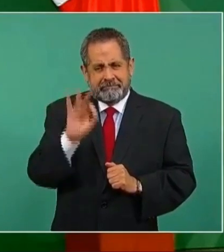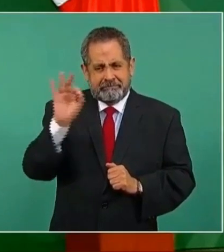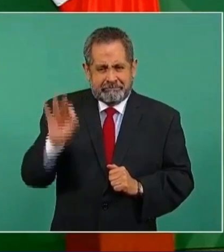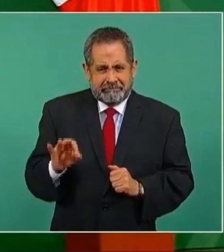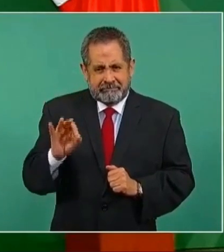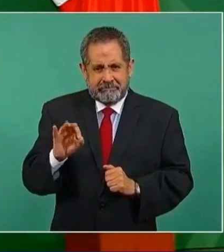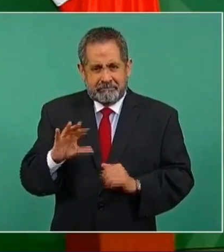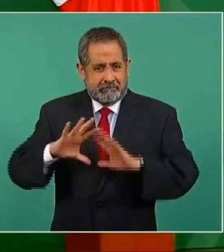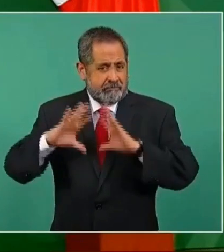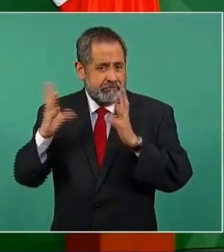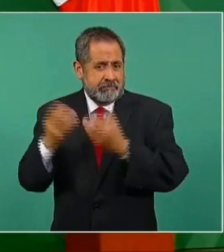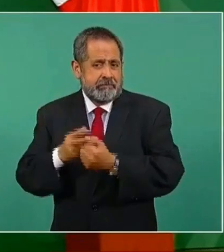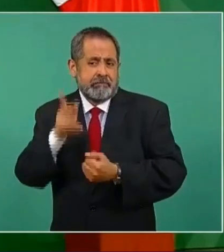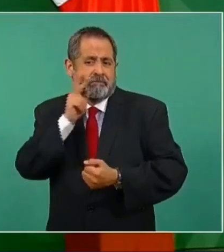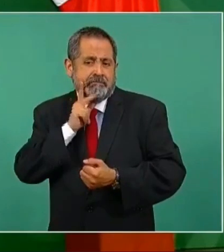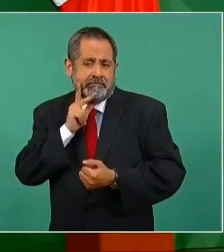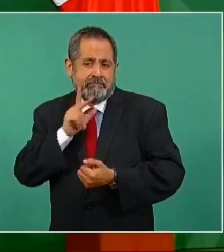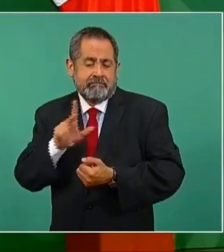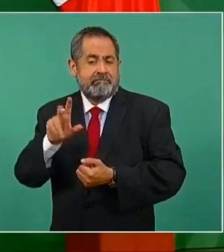65% de todo el petróleo